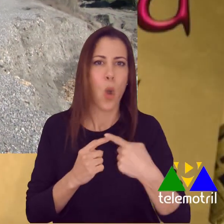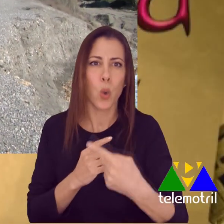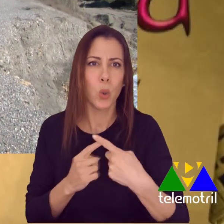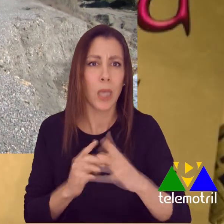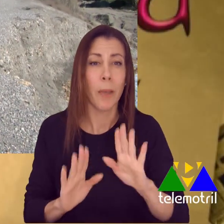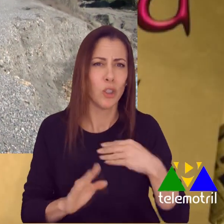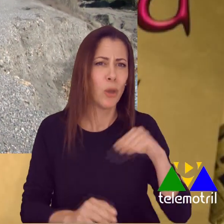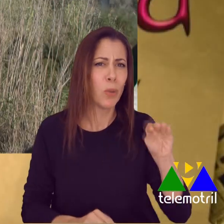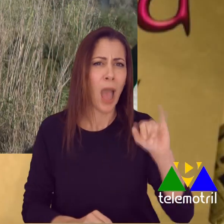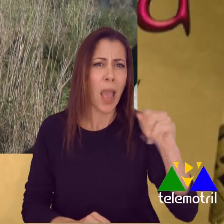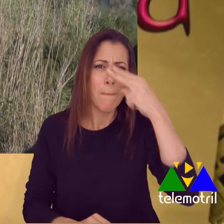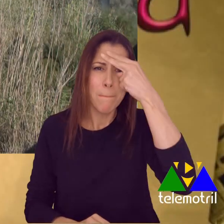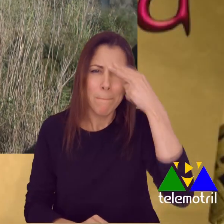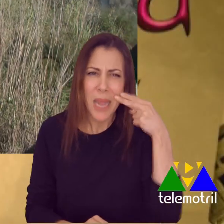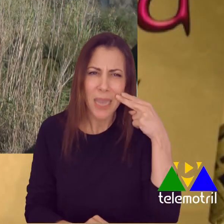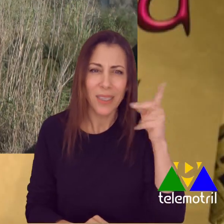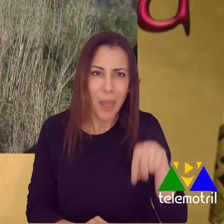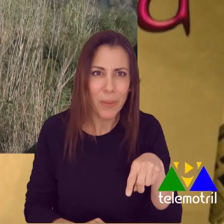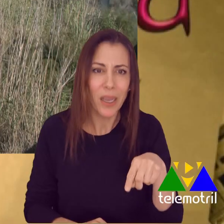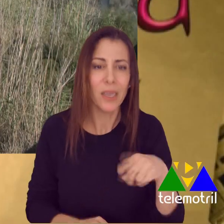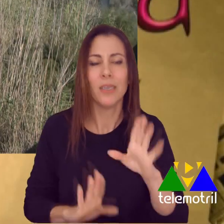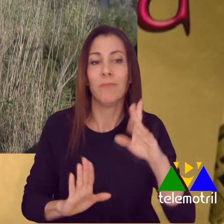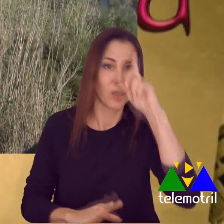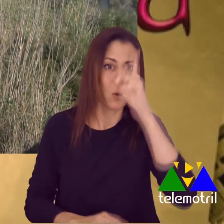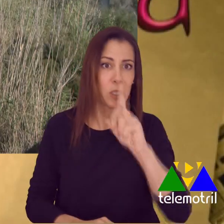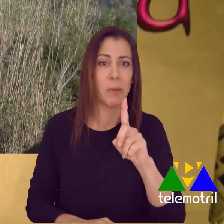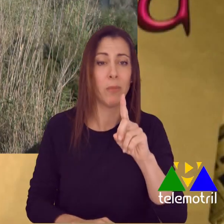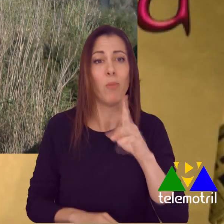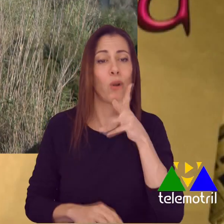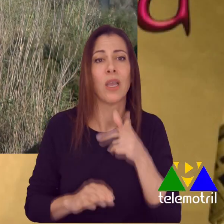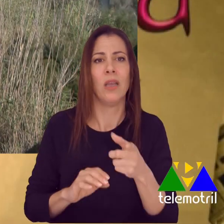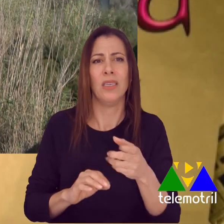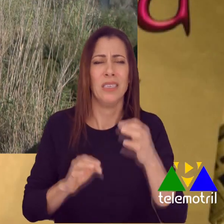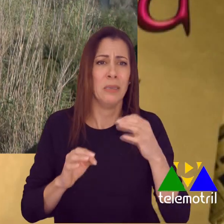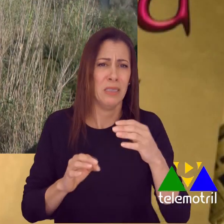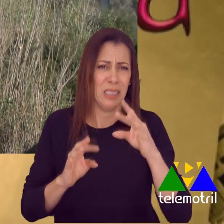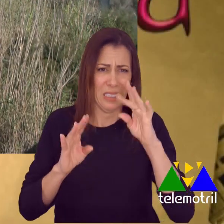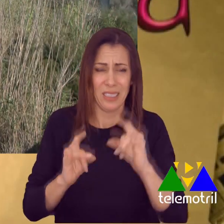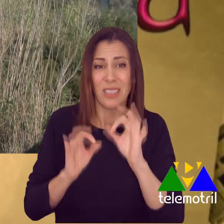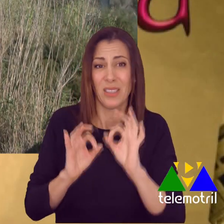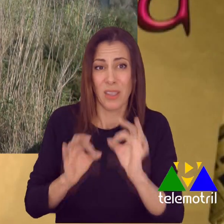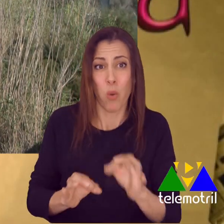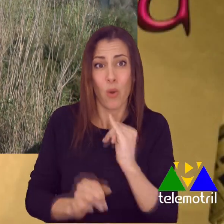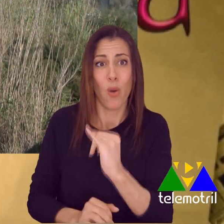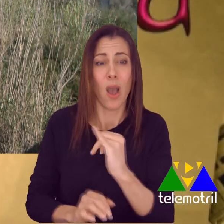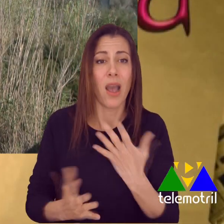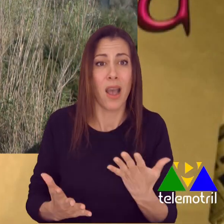piratas también? No sabemos, los piratas aparecen, debió haber, porque si no, no